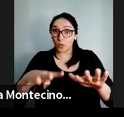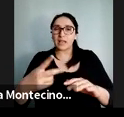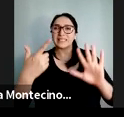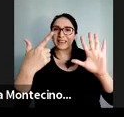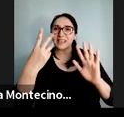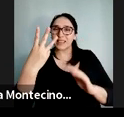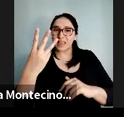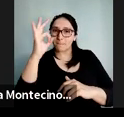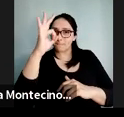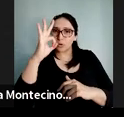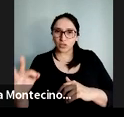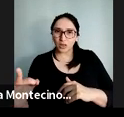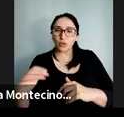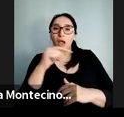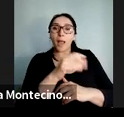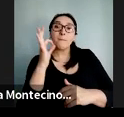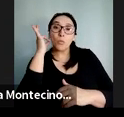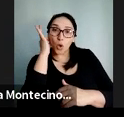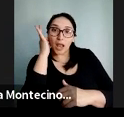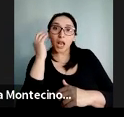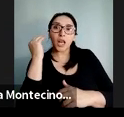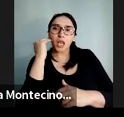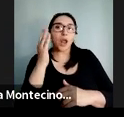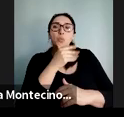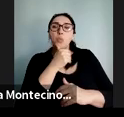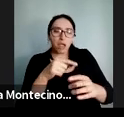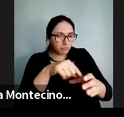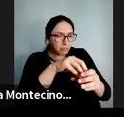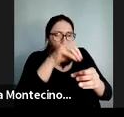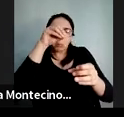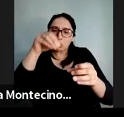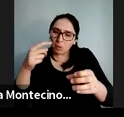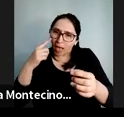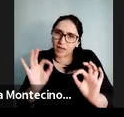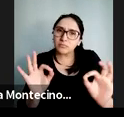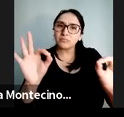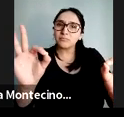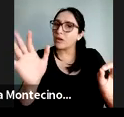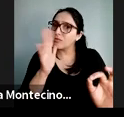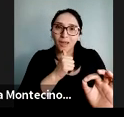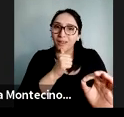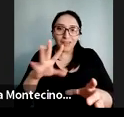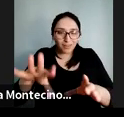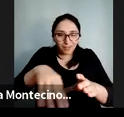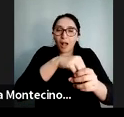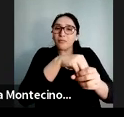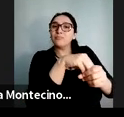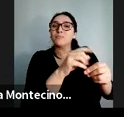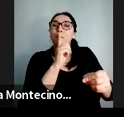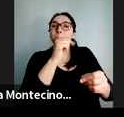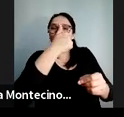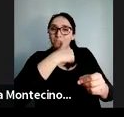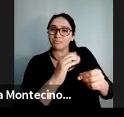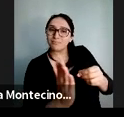de estos ataques eran mujeres y niñas. Entonces nos damos cuenta, ¿cierto?, que hay una realidad invisibilizada también bajo estos